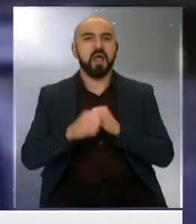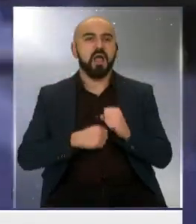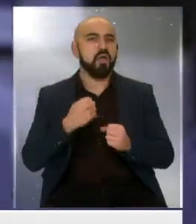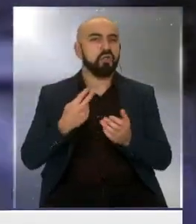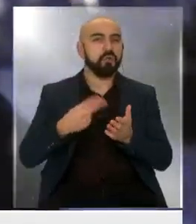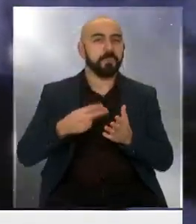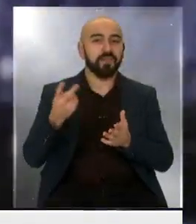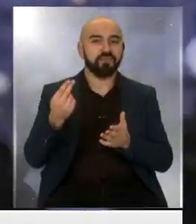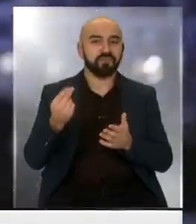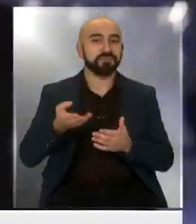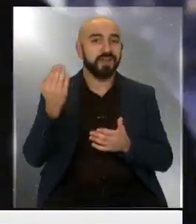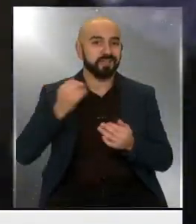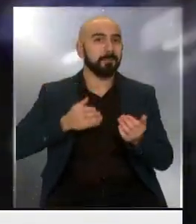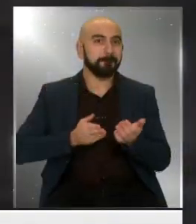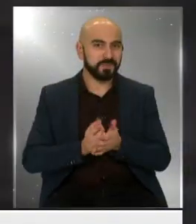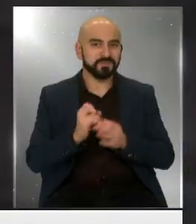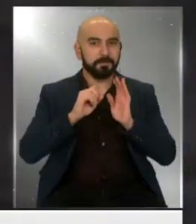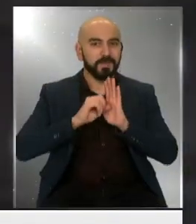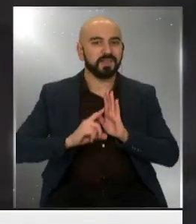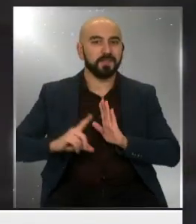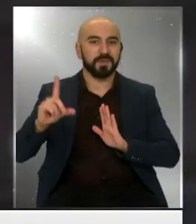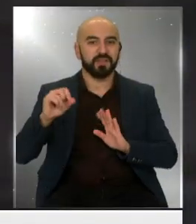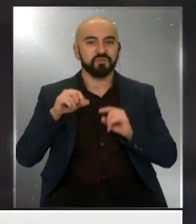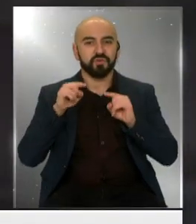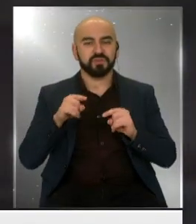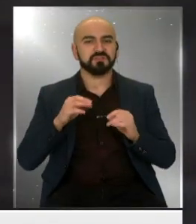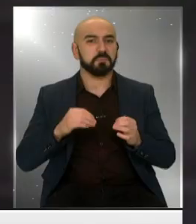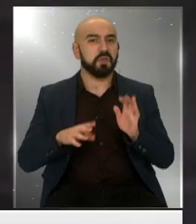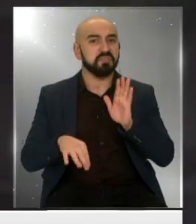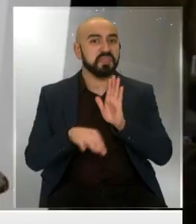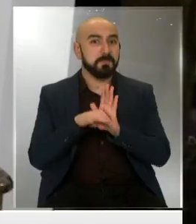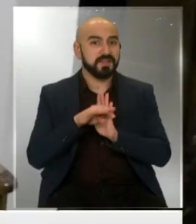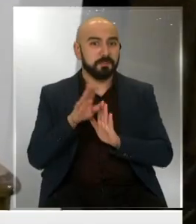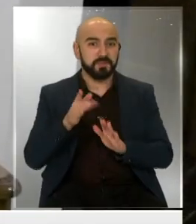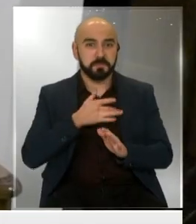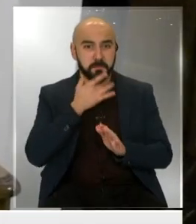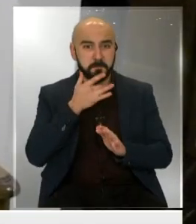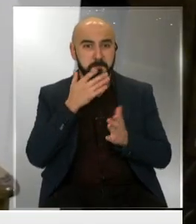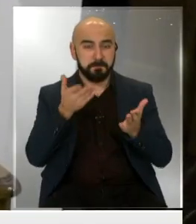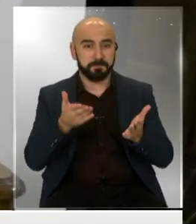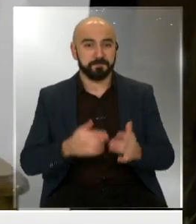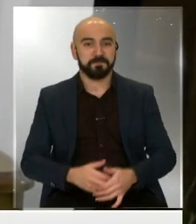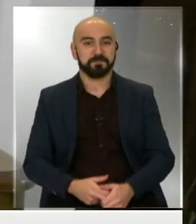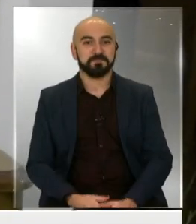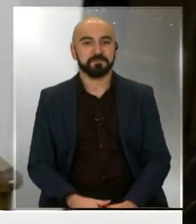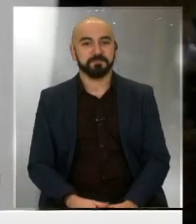cuando comenzaba su emprendimiento en este modesto departamento de